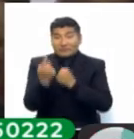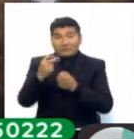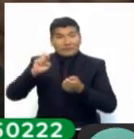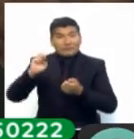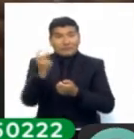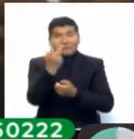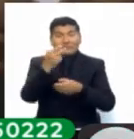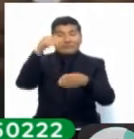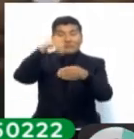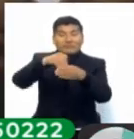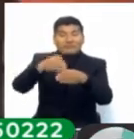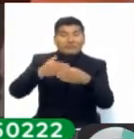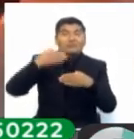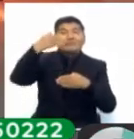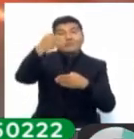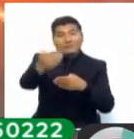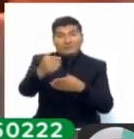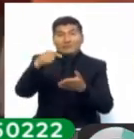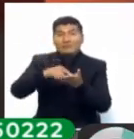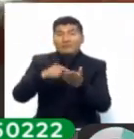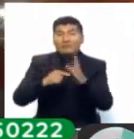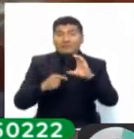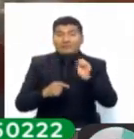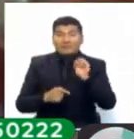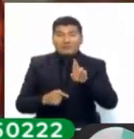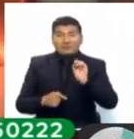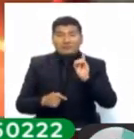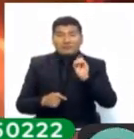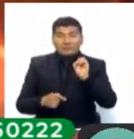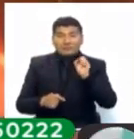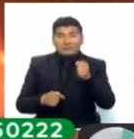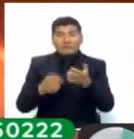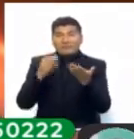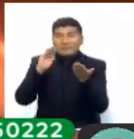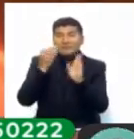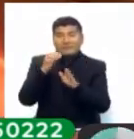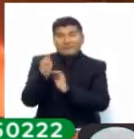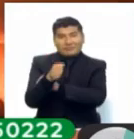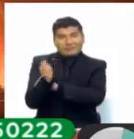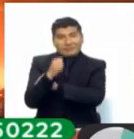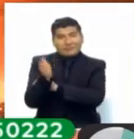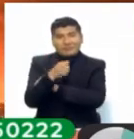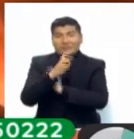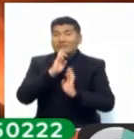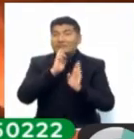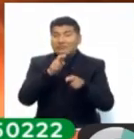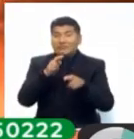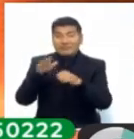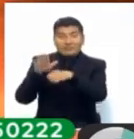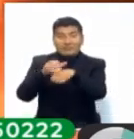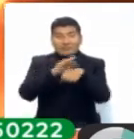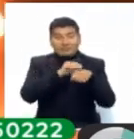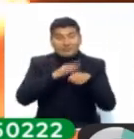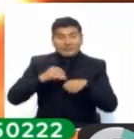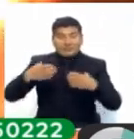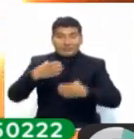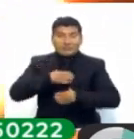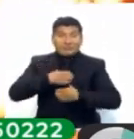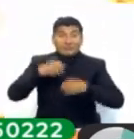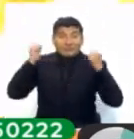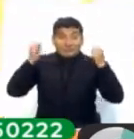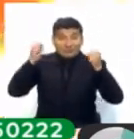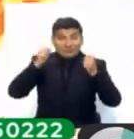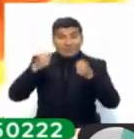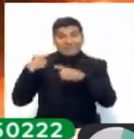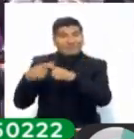segunda vuelta. Ante esta situación, Carlos Mesa denunció que se pretende manipular el resultado, por lo que convocó a movilizaciones que derivaron